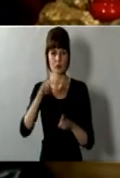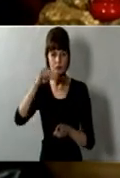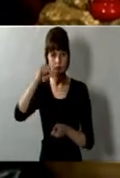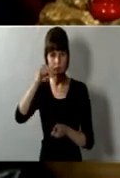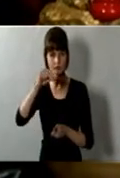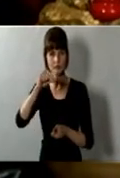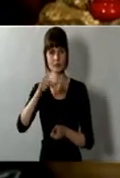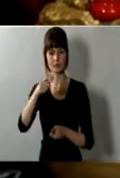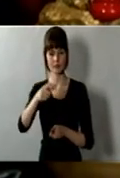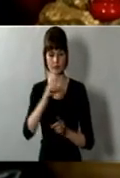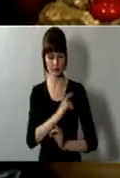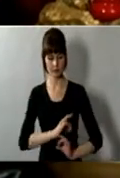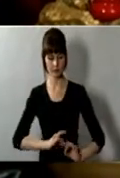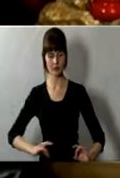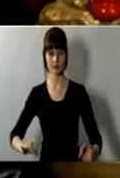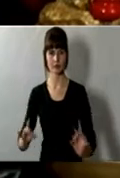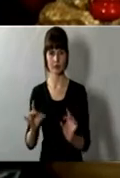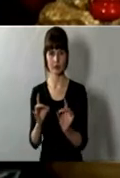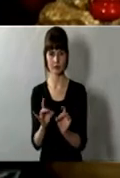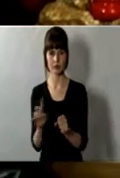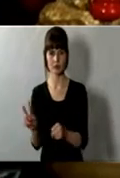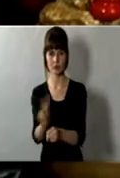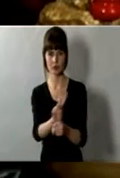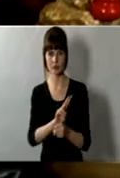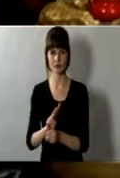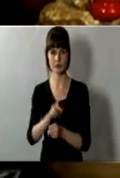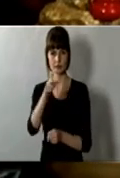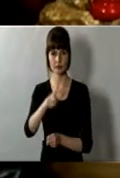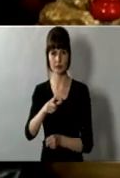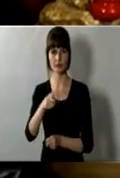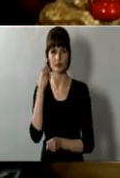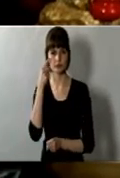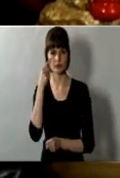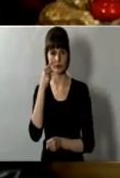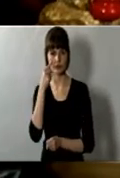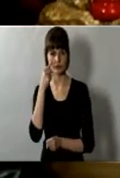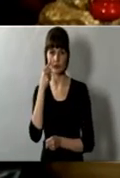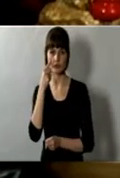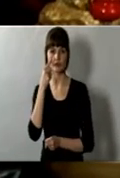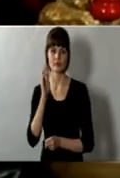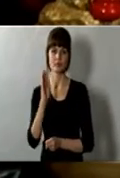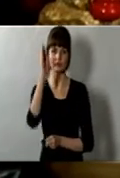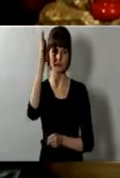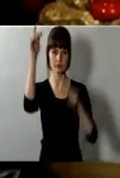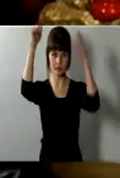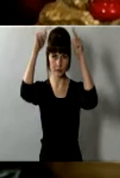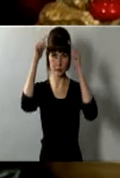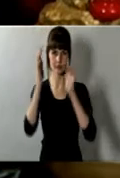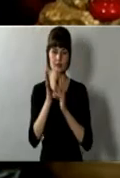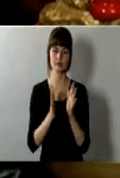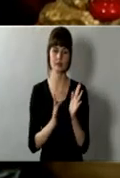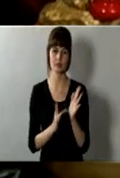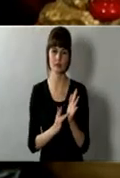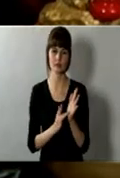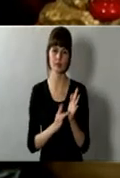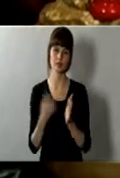Las almas Para que puedan Entrar Al reino Del Señor A una eternidad Pero también Tenemos que Hacer que